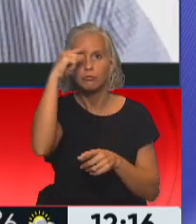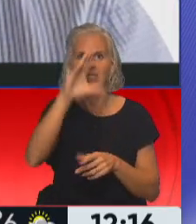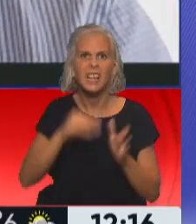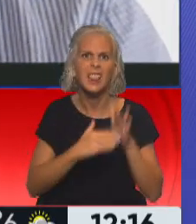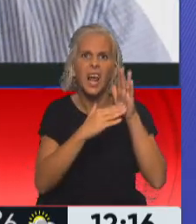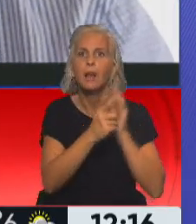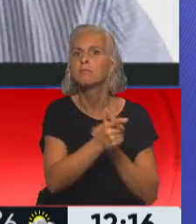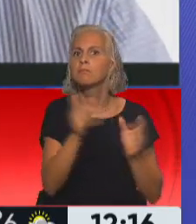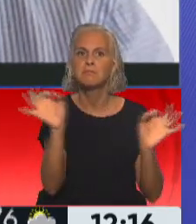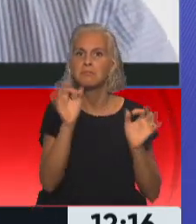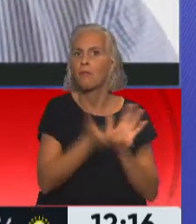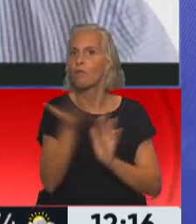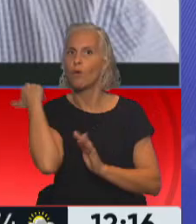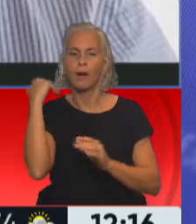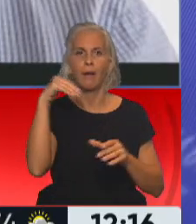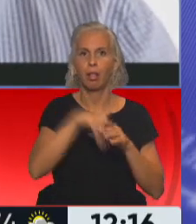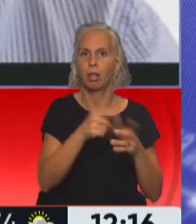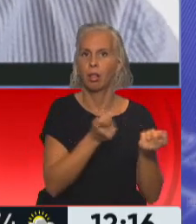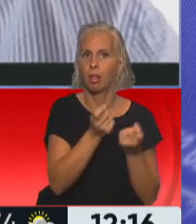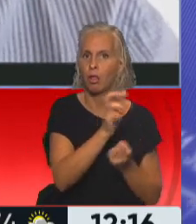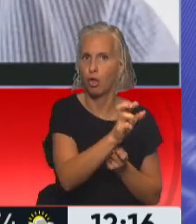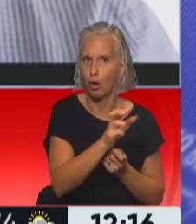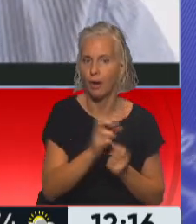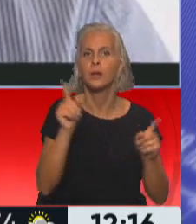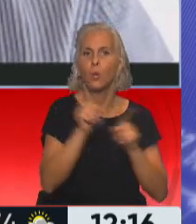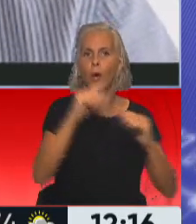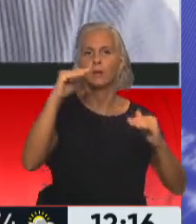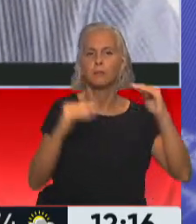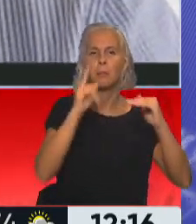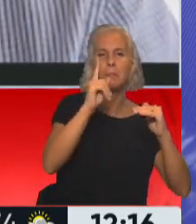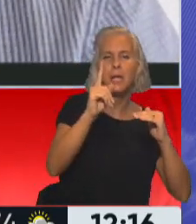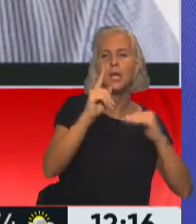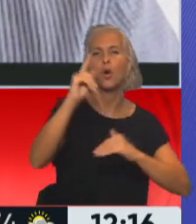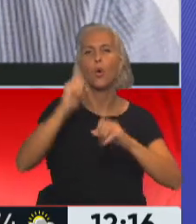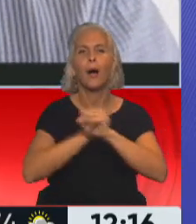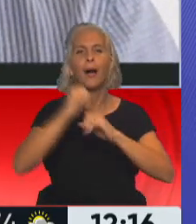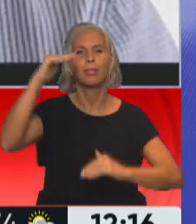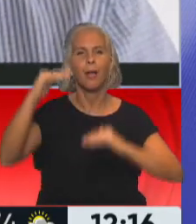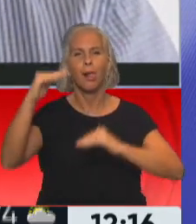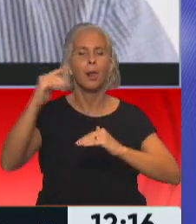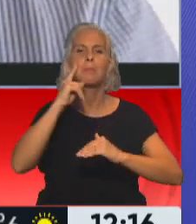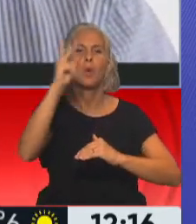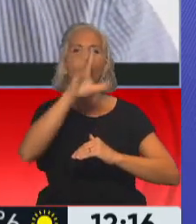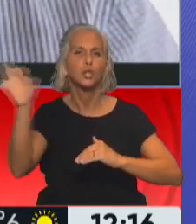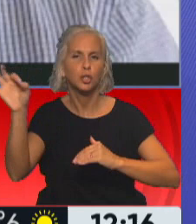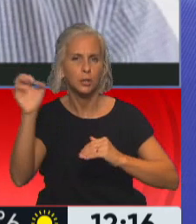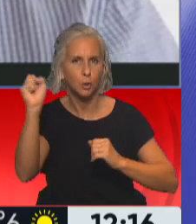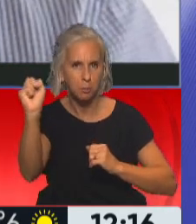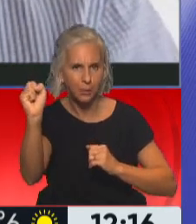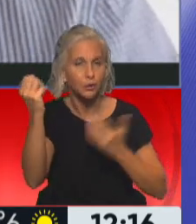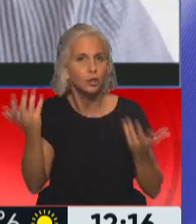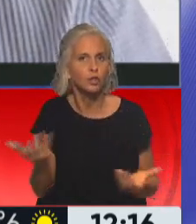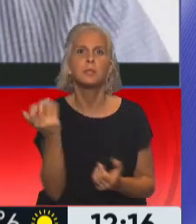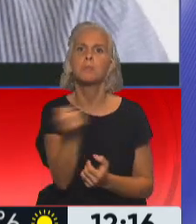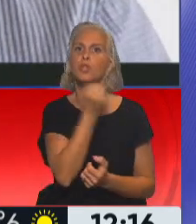en el movimiento del dólar, mientras el dólar se mueve entre un rango que va de 1.000 a 1.400 pesos. Entonces es muy importante ver en qué lugar